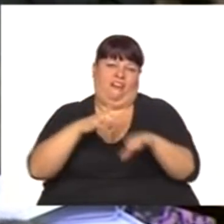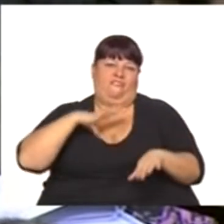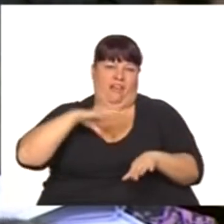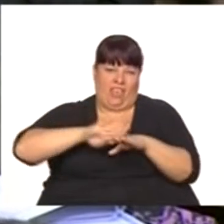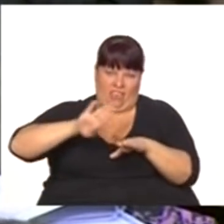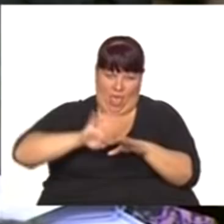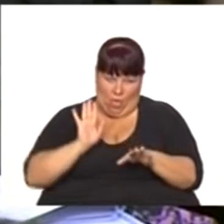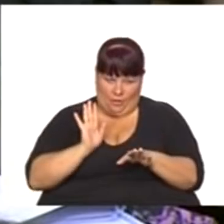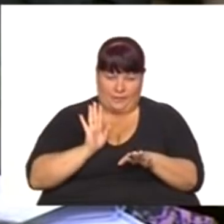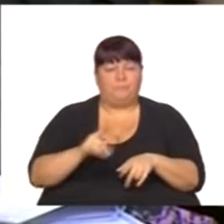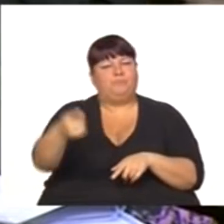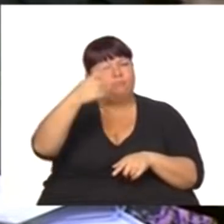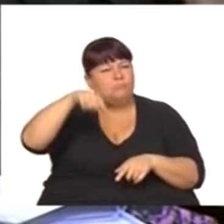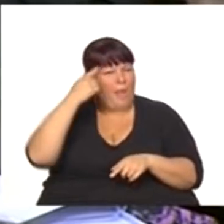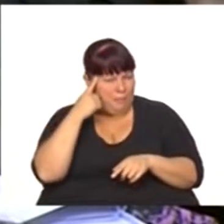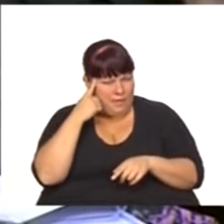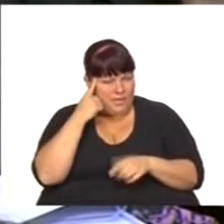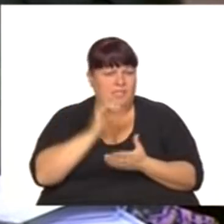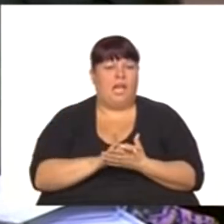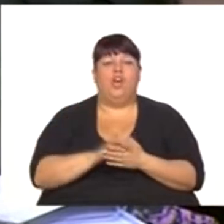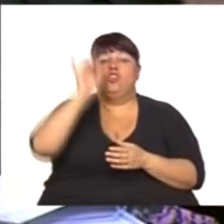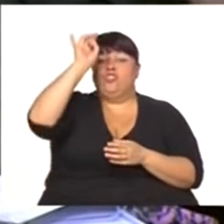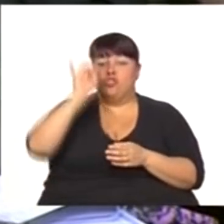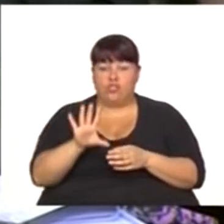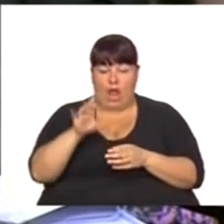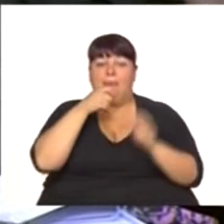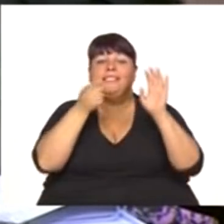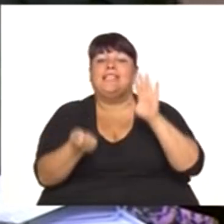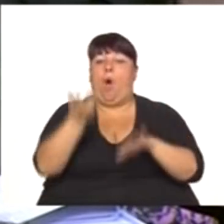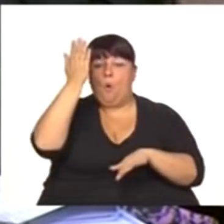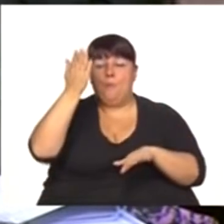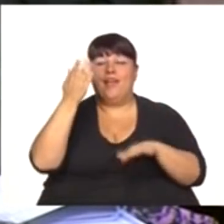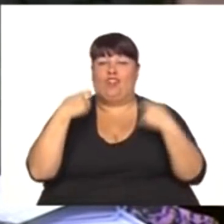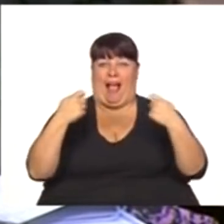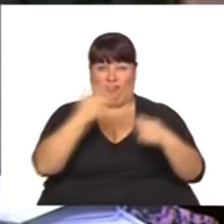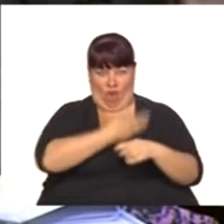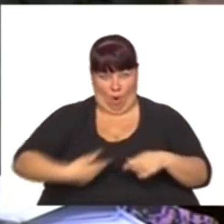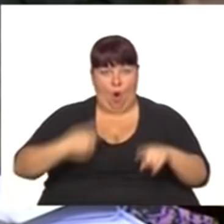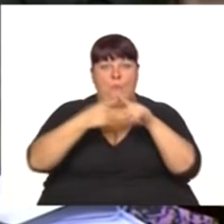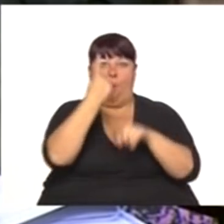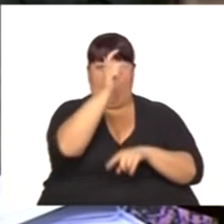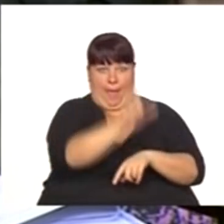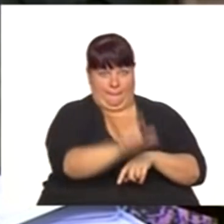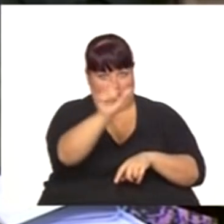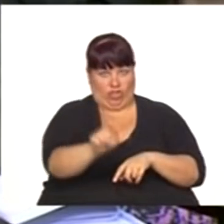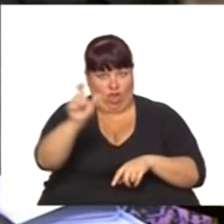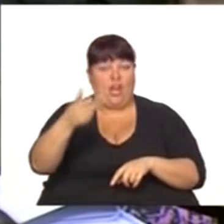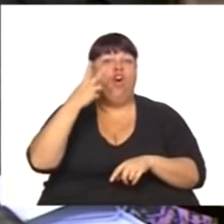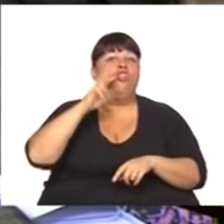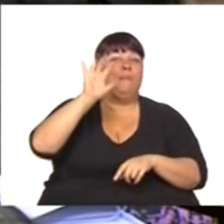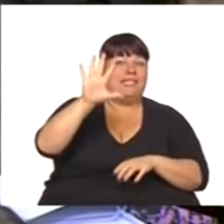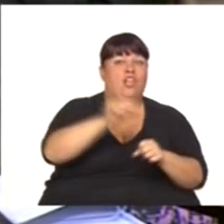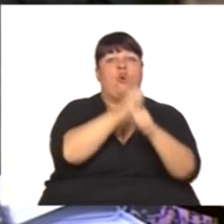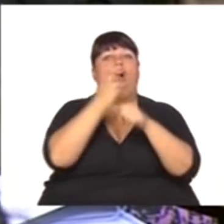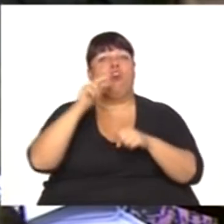pendiente. Piensen lo siguiente, solamente con el aumento del gasto público por habitante del 2005